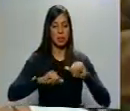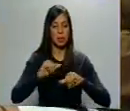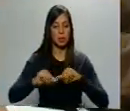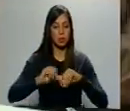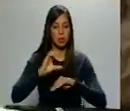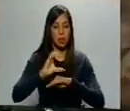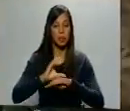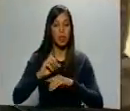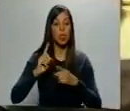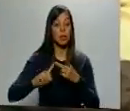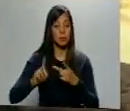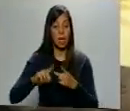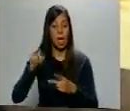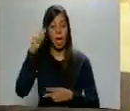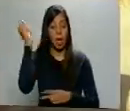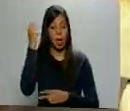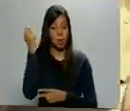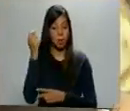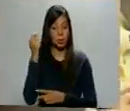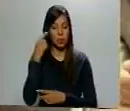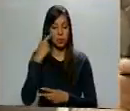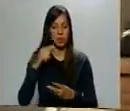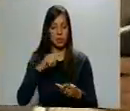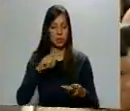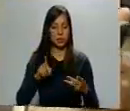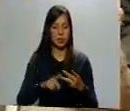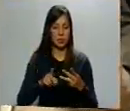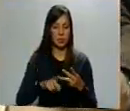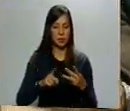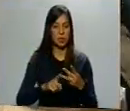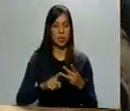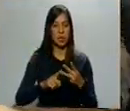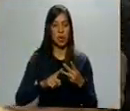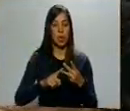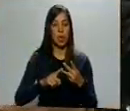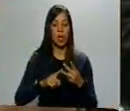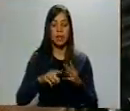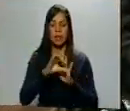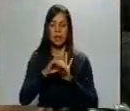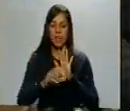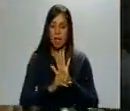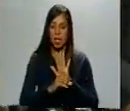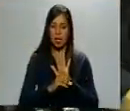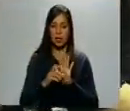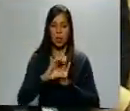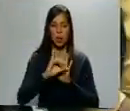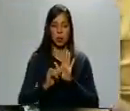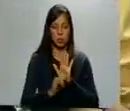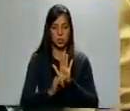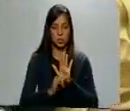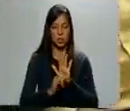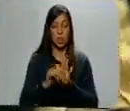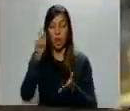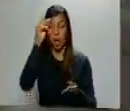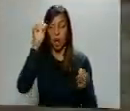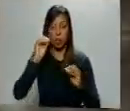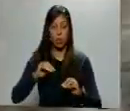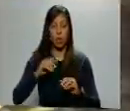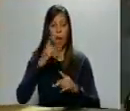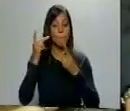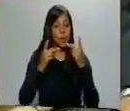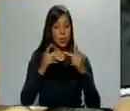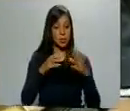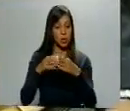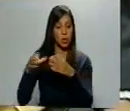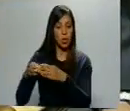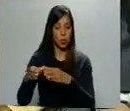Alto Apure. Y de tercero, el decreto constituyente para la validación de partidos políticos. Es